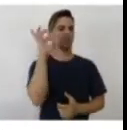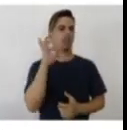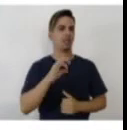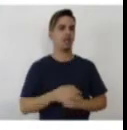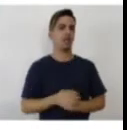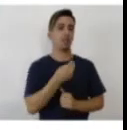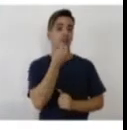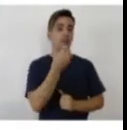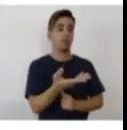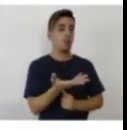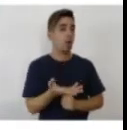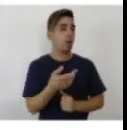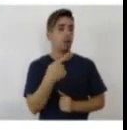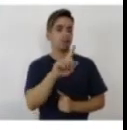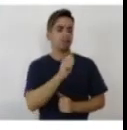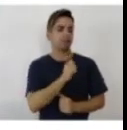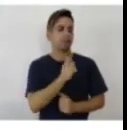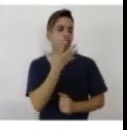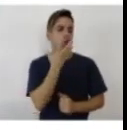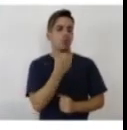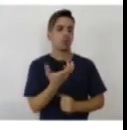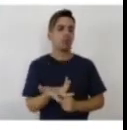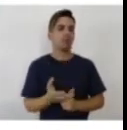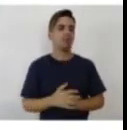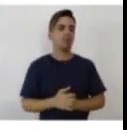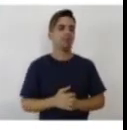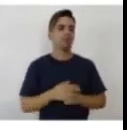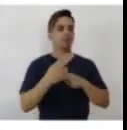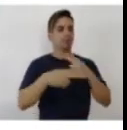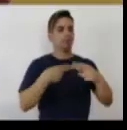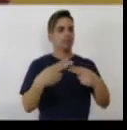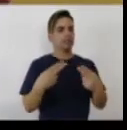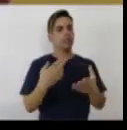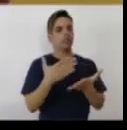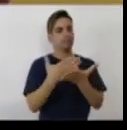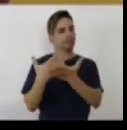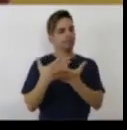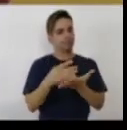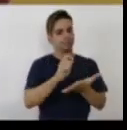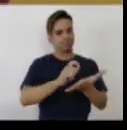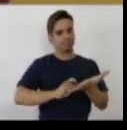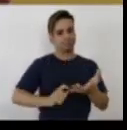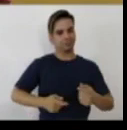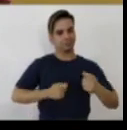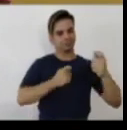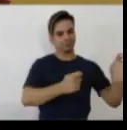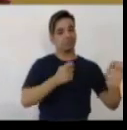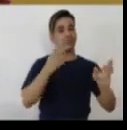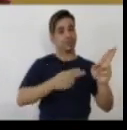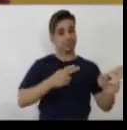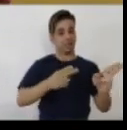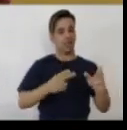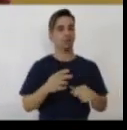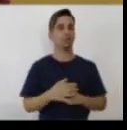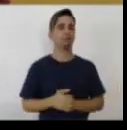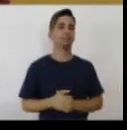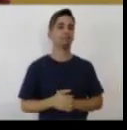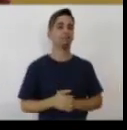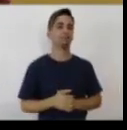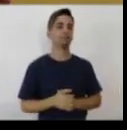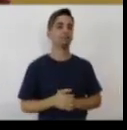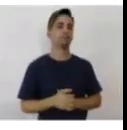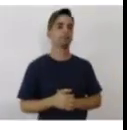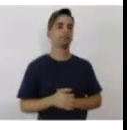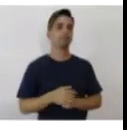bien le estamos diciendo ahí, el de su preferencia para hacer el trabajo que están indicando.